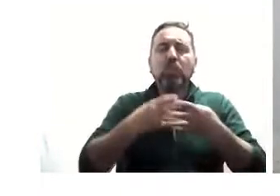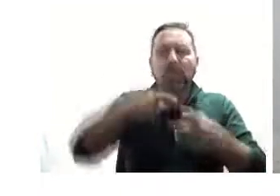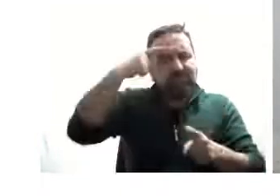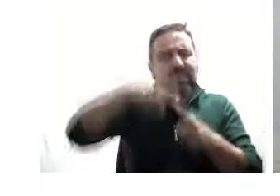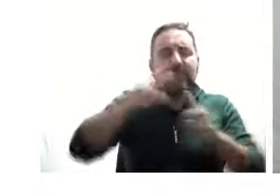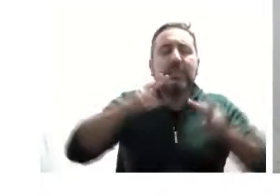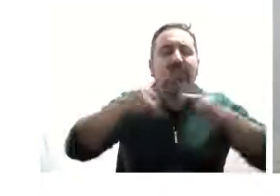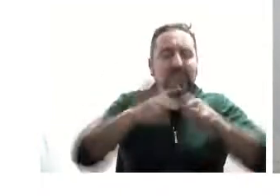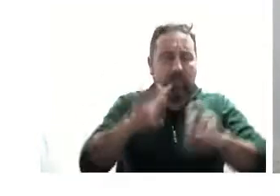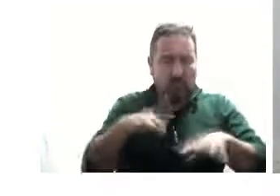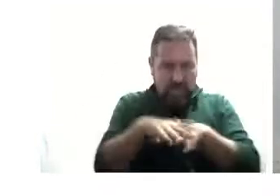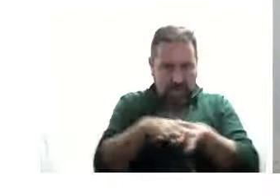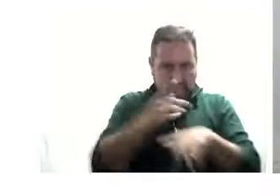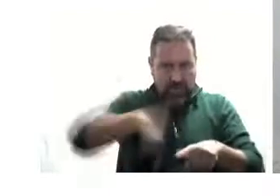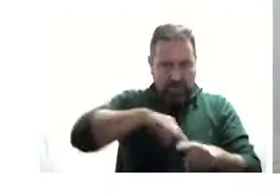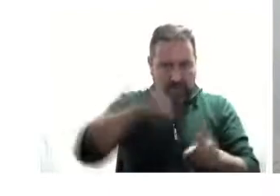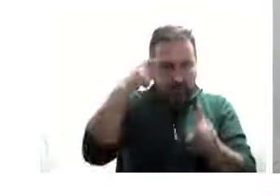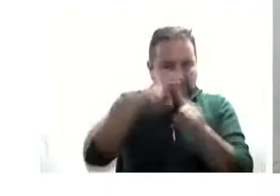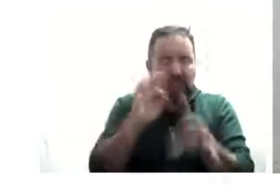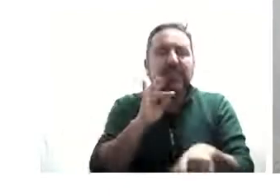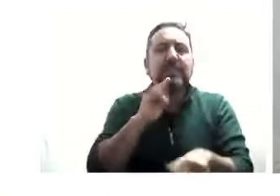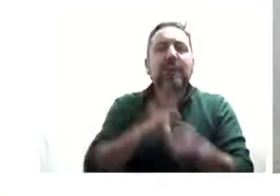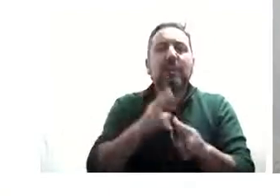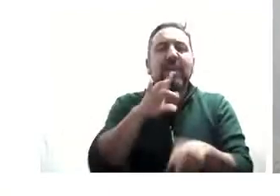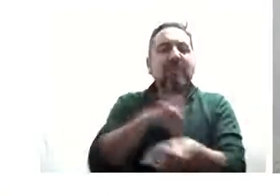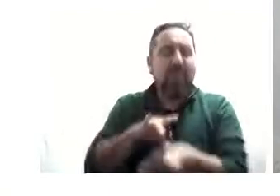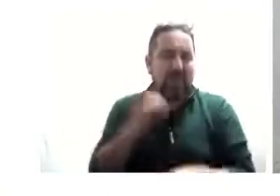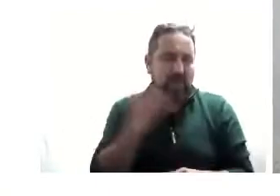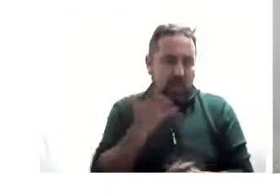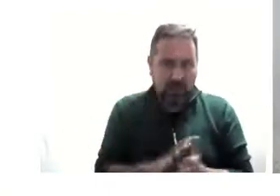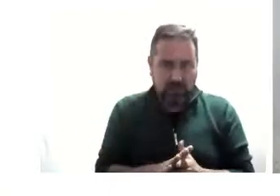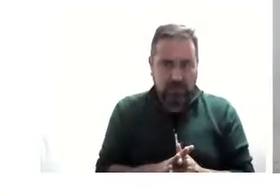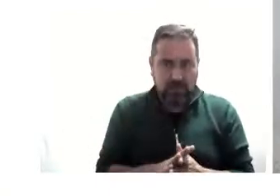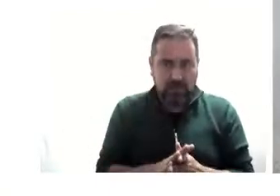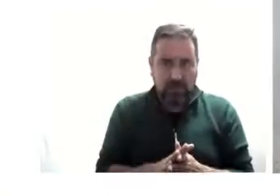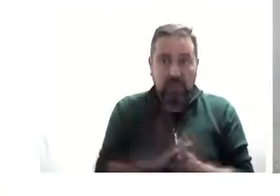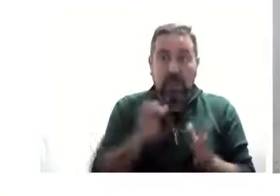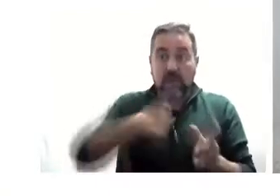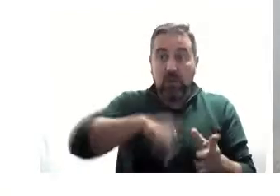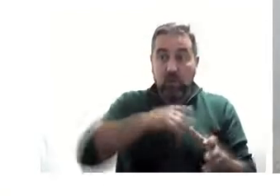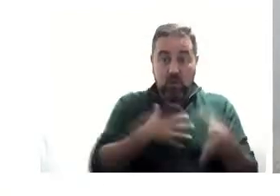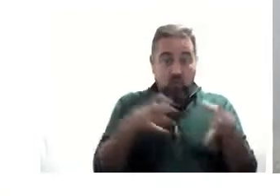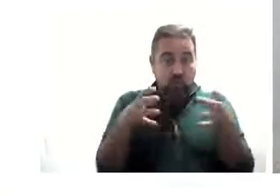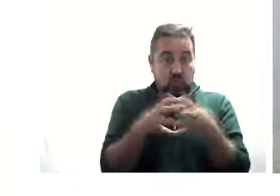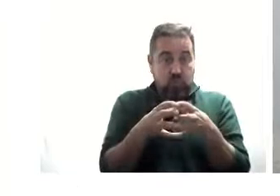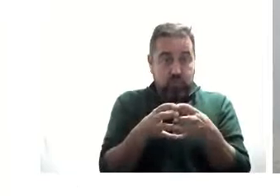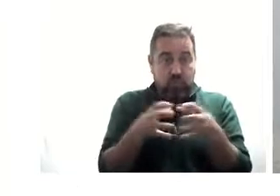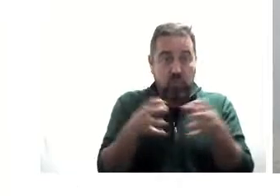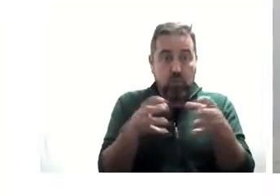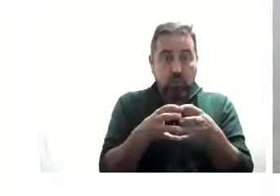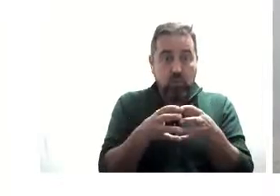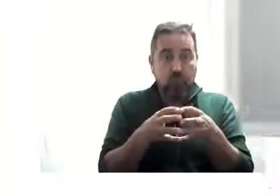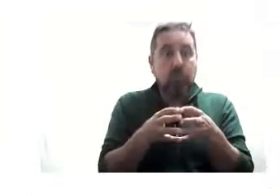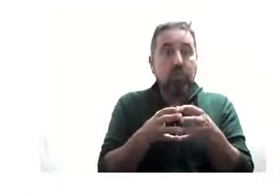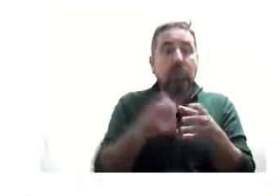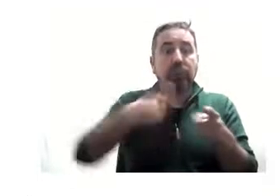en red para abordar las enfermedades raras y concretamente pues, nuestro grupo y el grupo de la profesora Isabel Varela